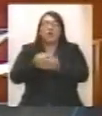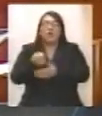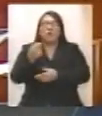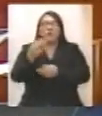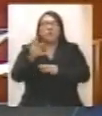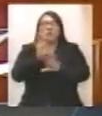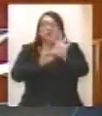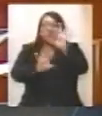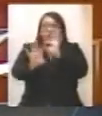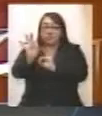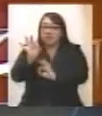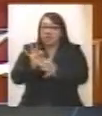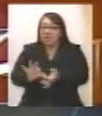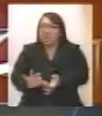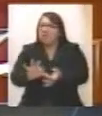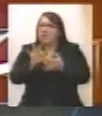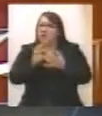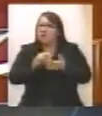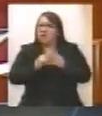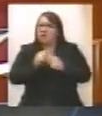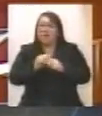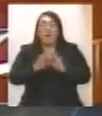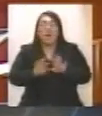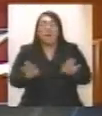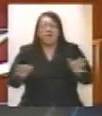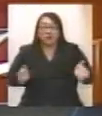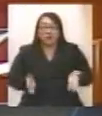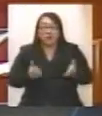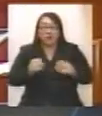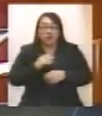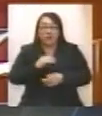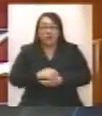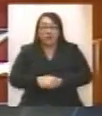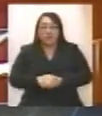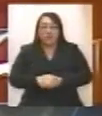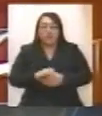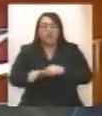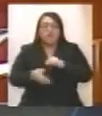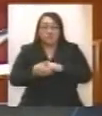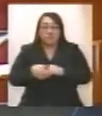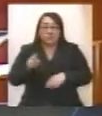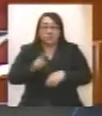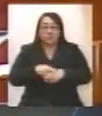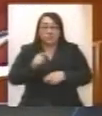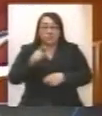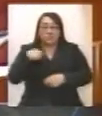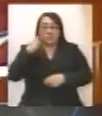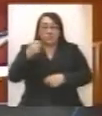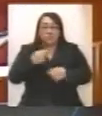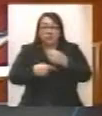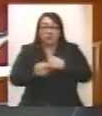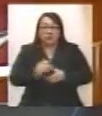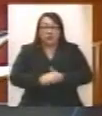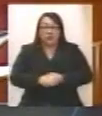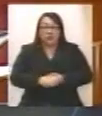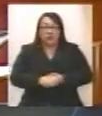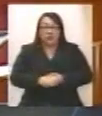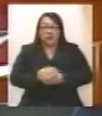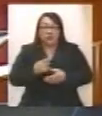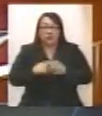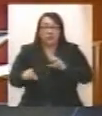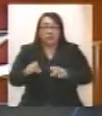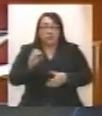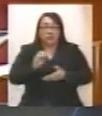de selección estratégicos, además de impulsar los mecanismos de convenio marco y subasta inversa, que en algunos